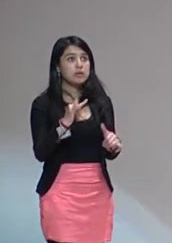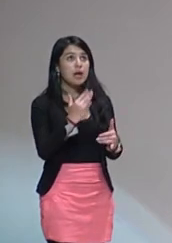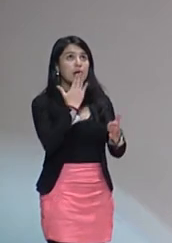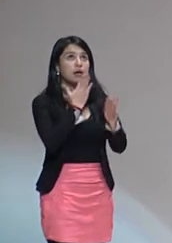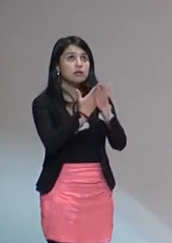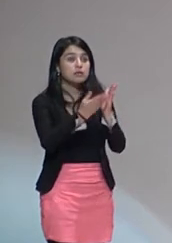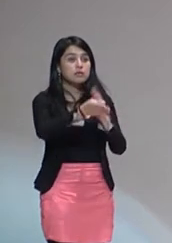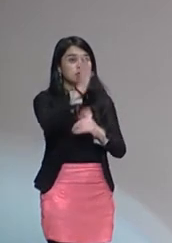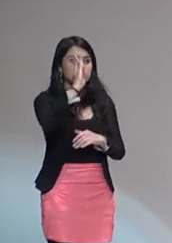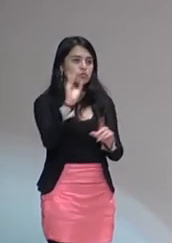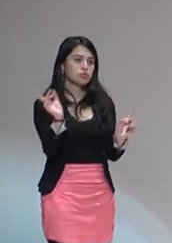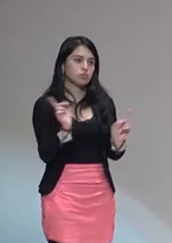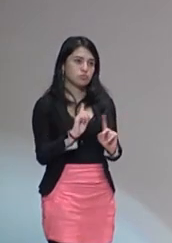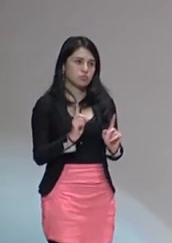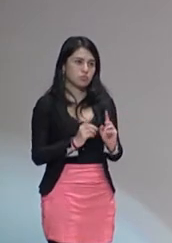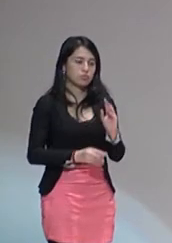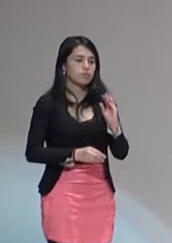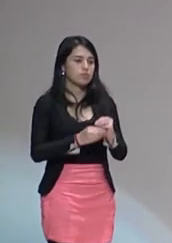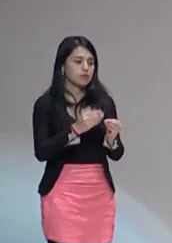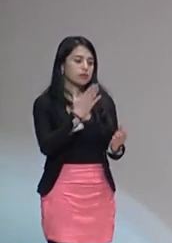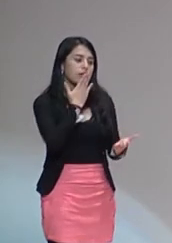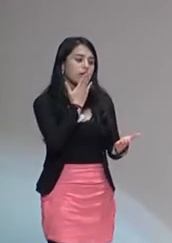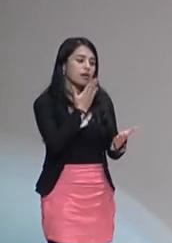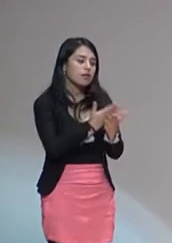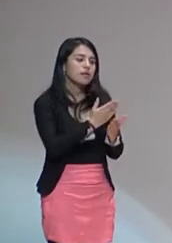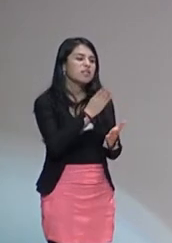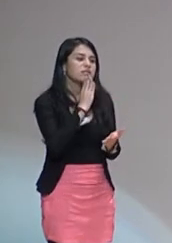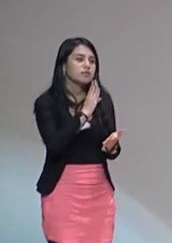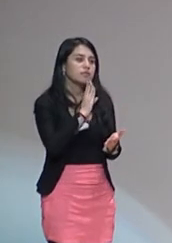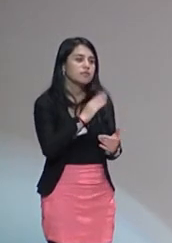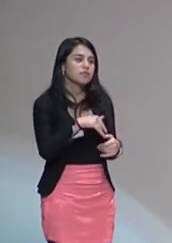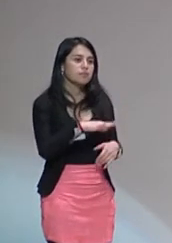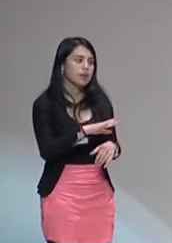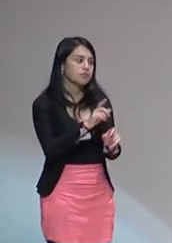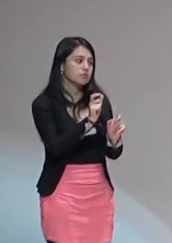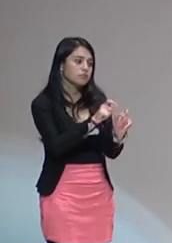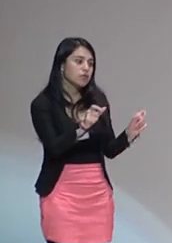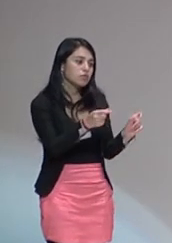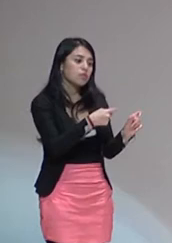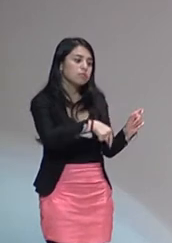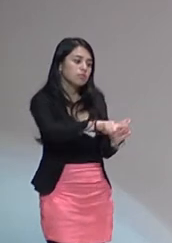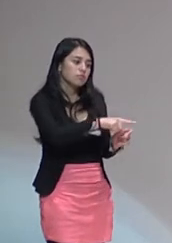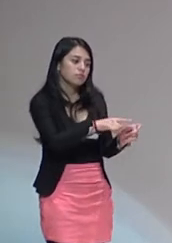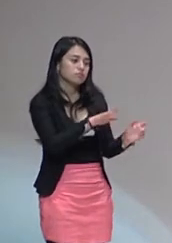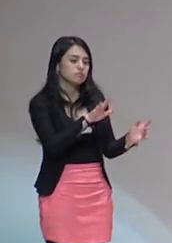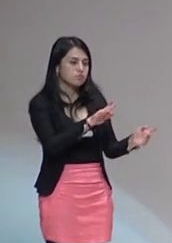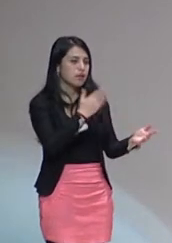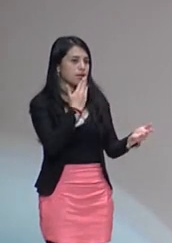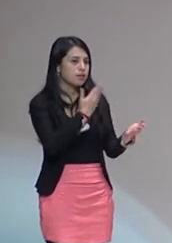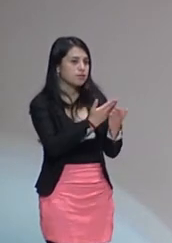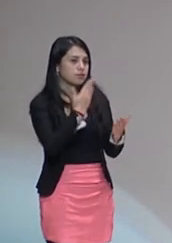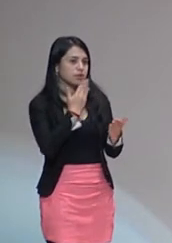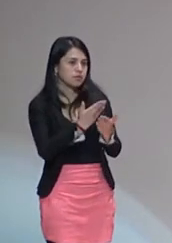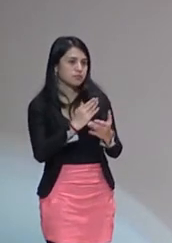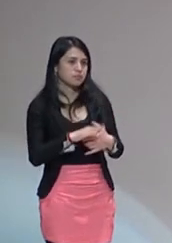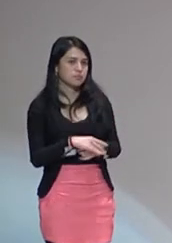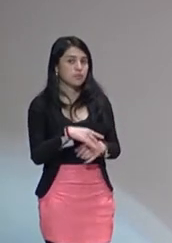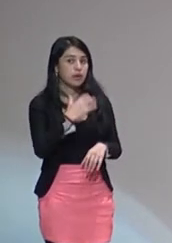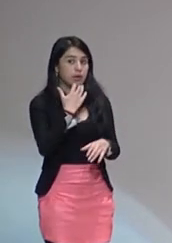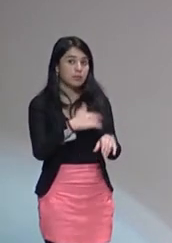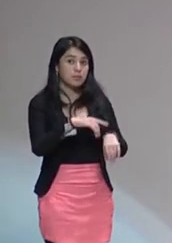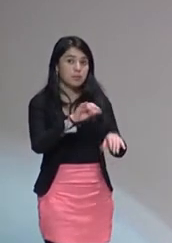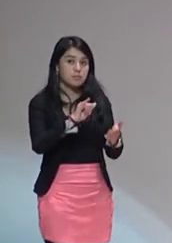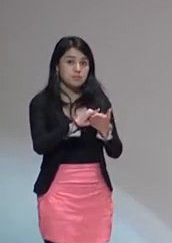Dios, sino también agradecemos mucho al otro. Y por eso tomar el